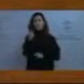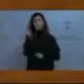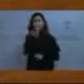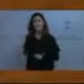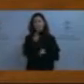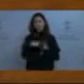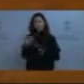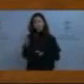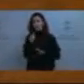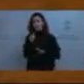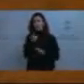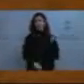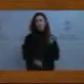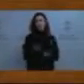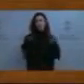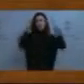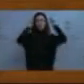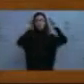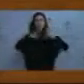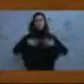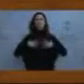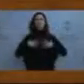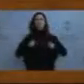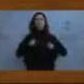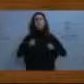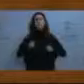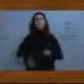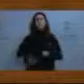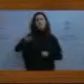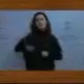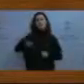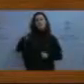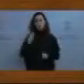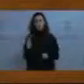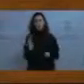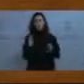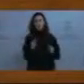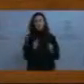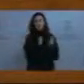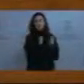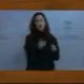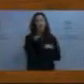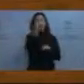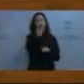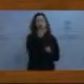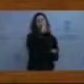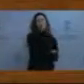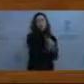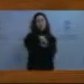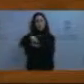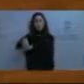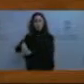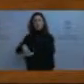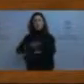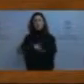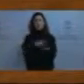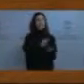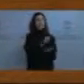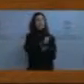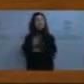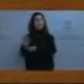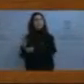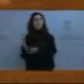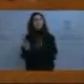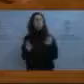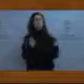tema formativo de salud y de valores para dar a unos colegios y otros, presentaban unos planes y solo estos eran los